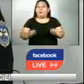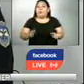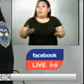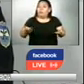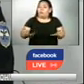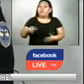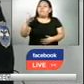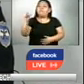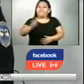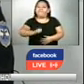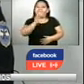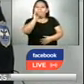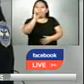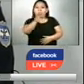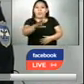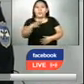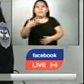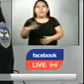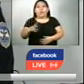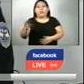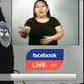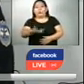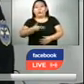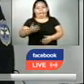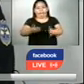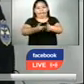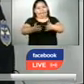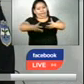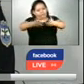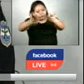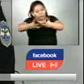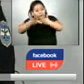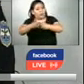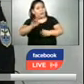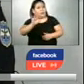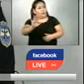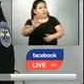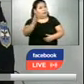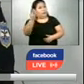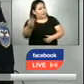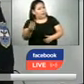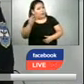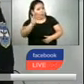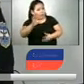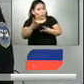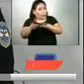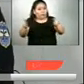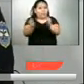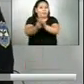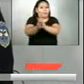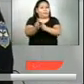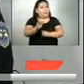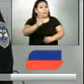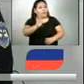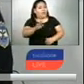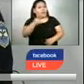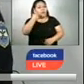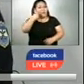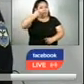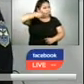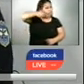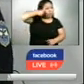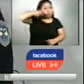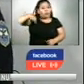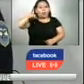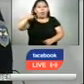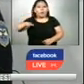pero sí decirles que tenemos líneas de investigación y en los próximos días vamos a resolver ese caso. Vamos a tratar de que